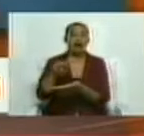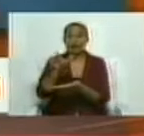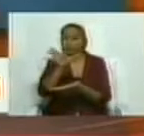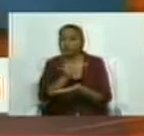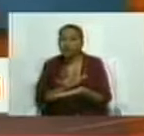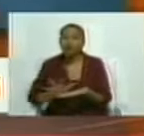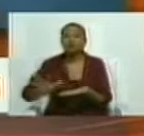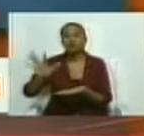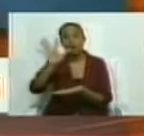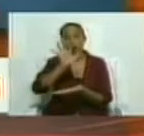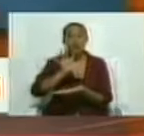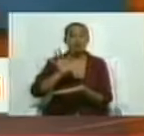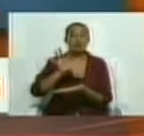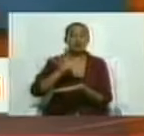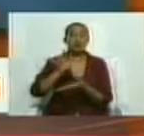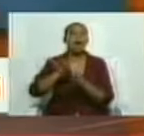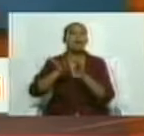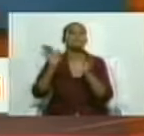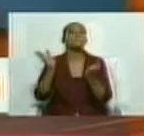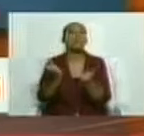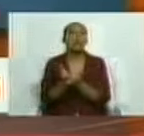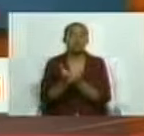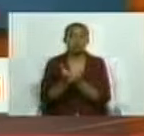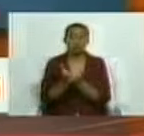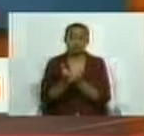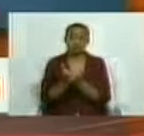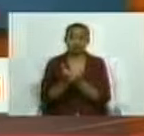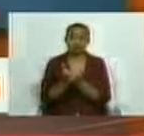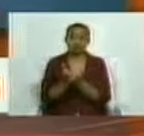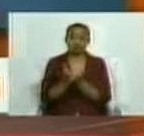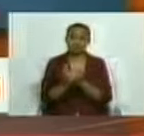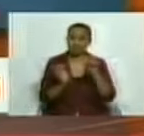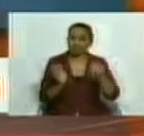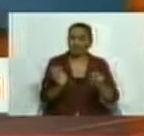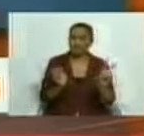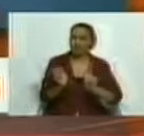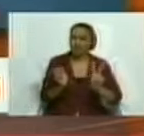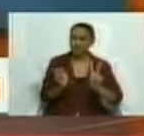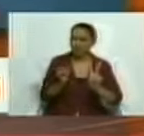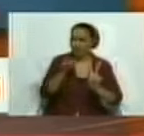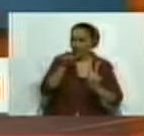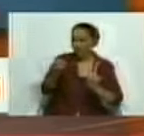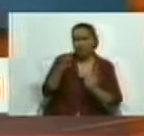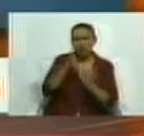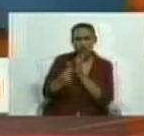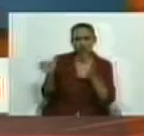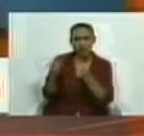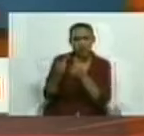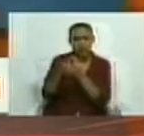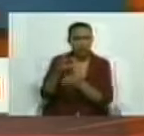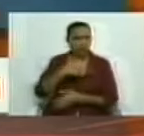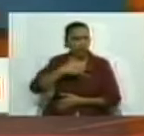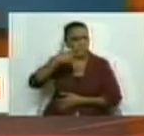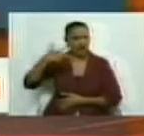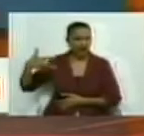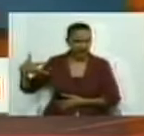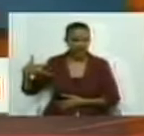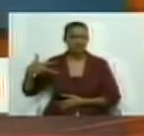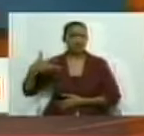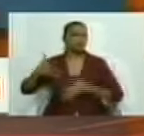que decir que desde Venezuela este tren que se descarriló y quedó totalmente